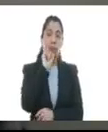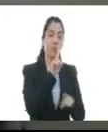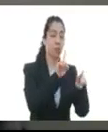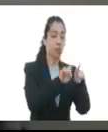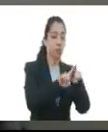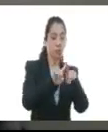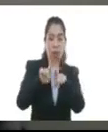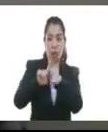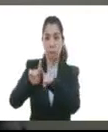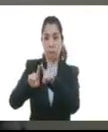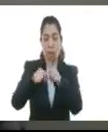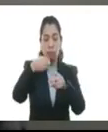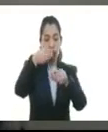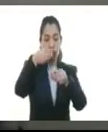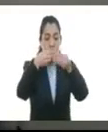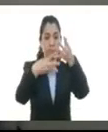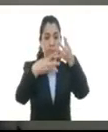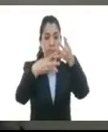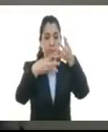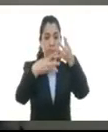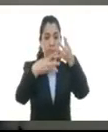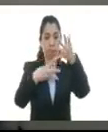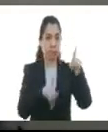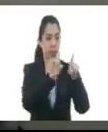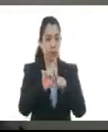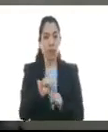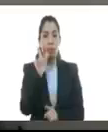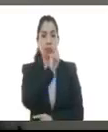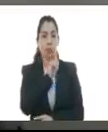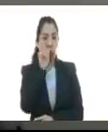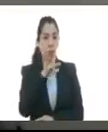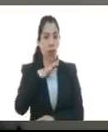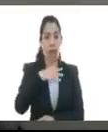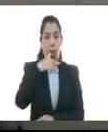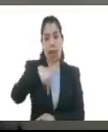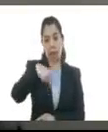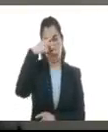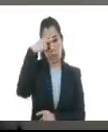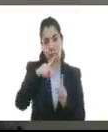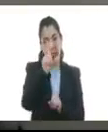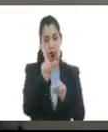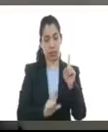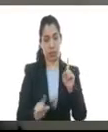de lenguas que tiene este país, ¿no? Pero también hablar de